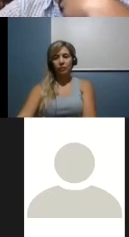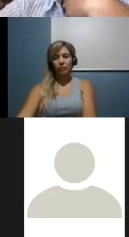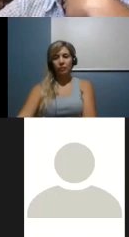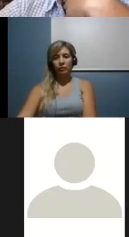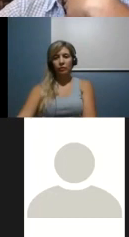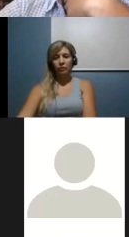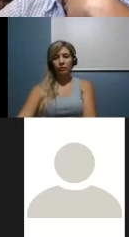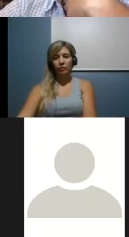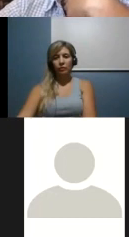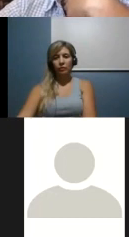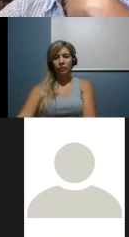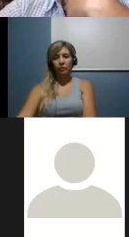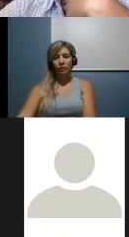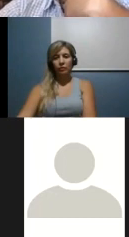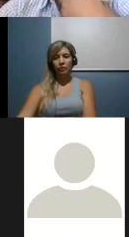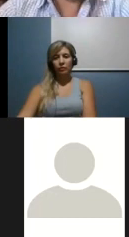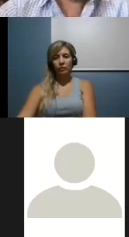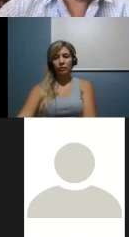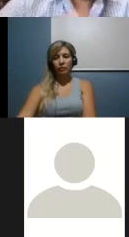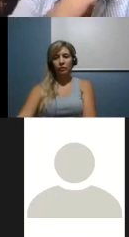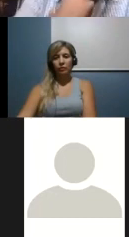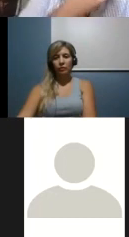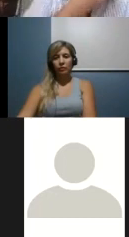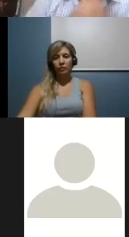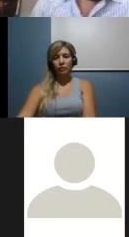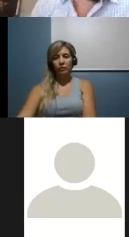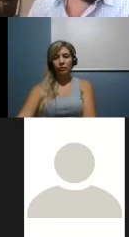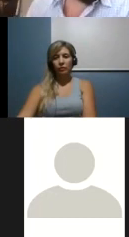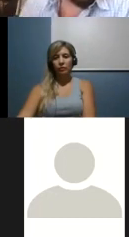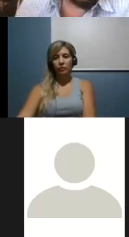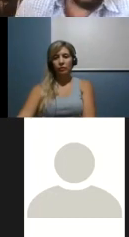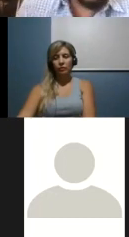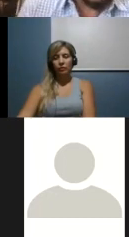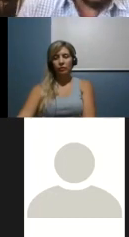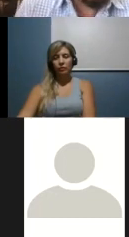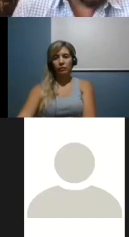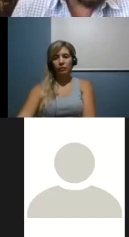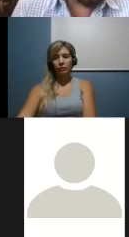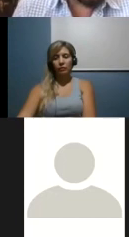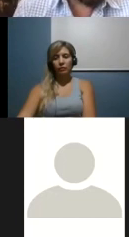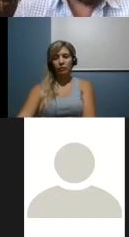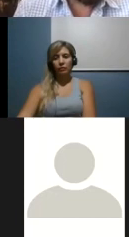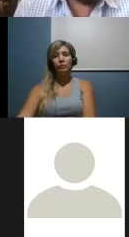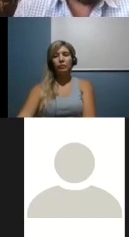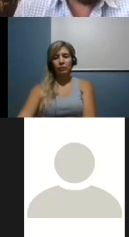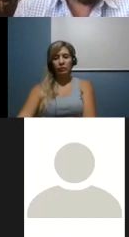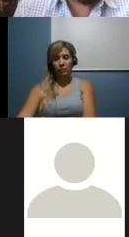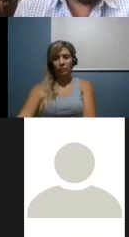nuestra propuesta de valor y mejorar la experiencia con los candidatos, acá pueden llamarle candidatos, proveedores,